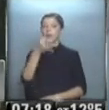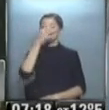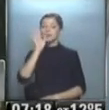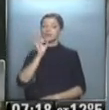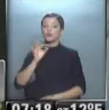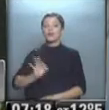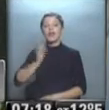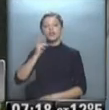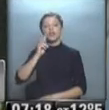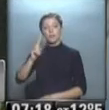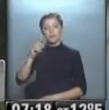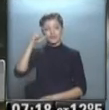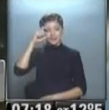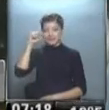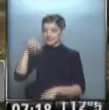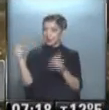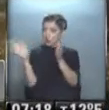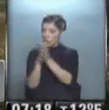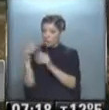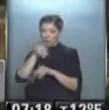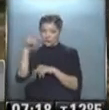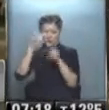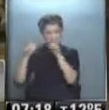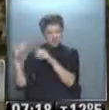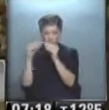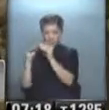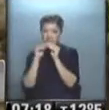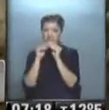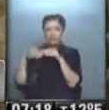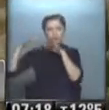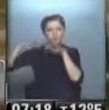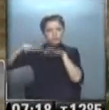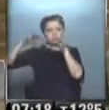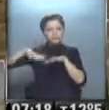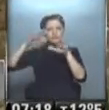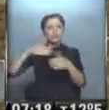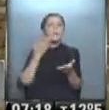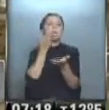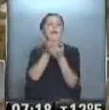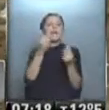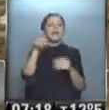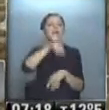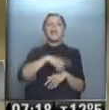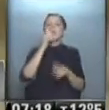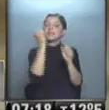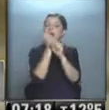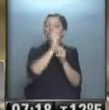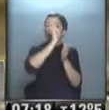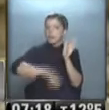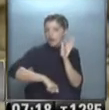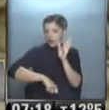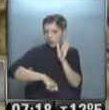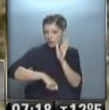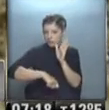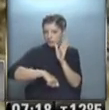junto a otros militantes del partido obrero en una movilización en la que exigían el pase a planta permanente de empleados tercerizados de la línea roca